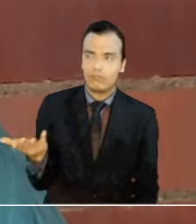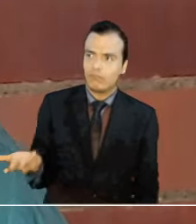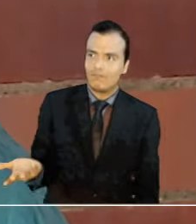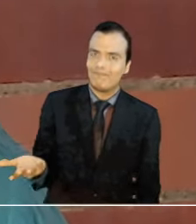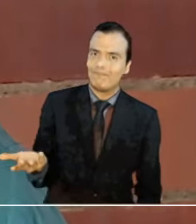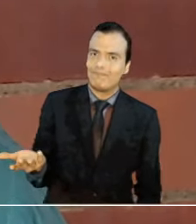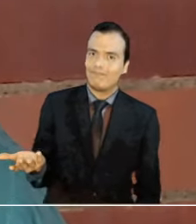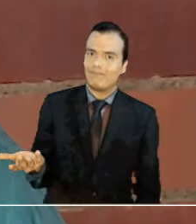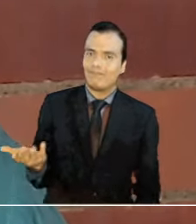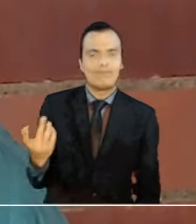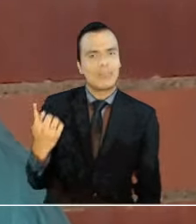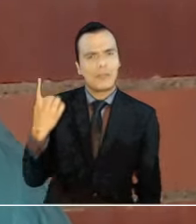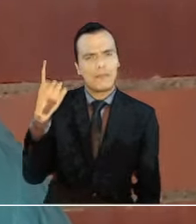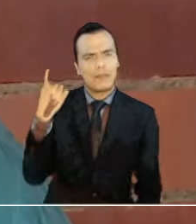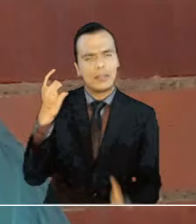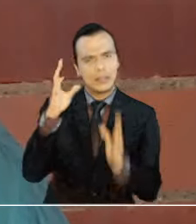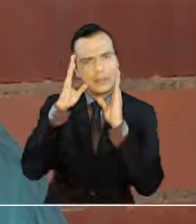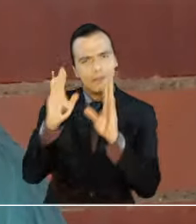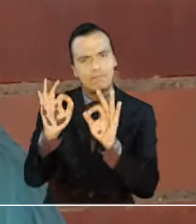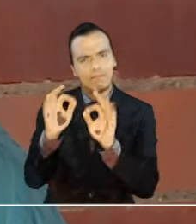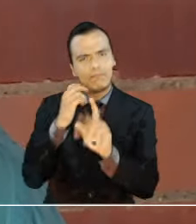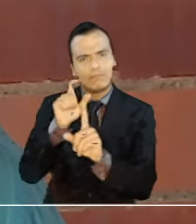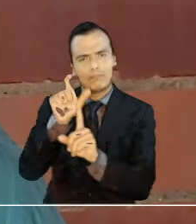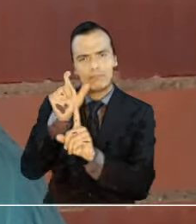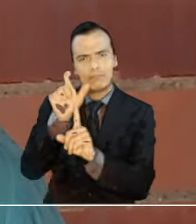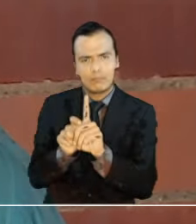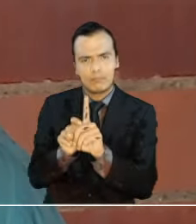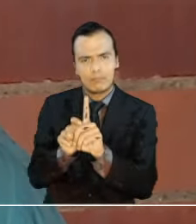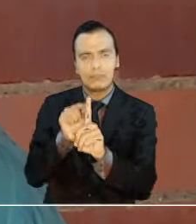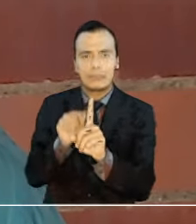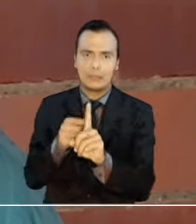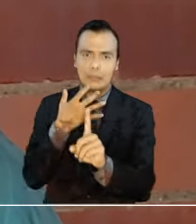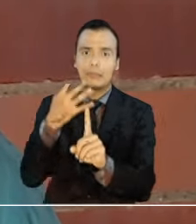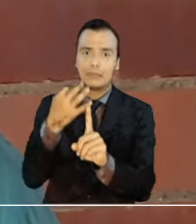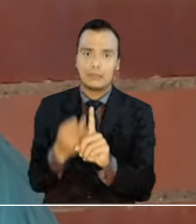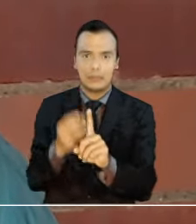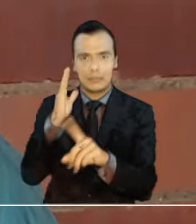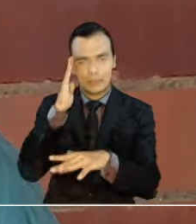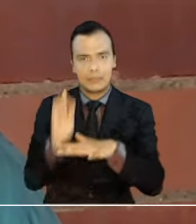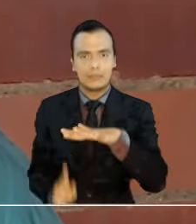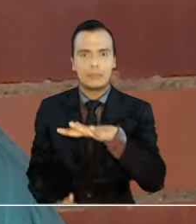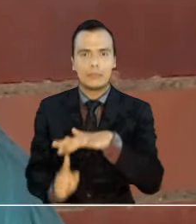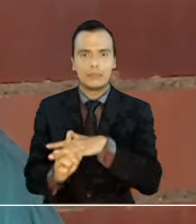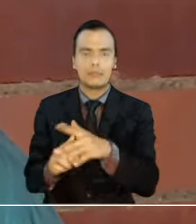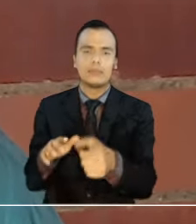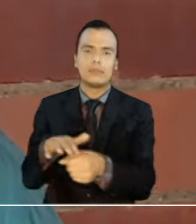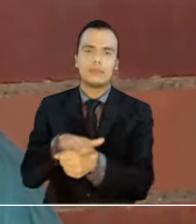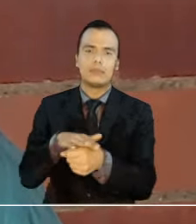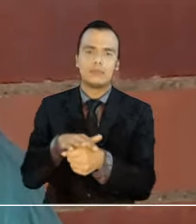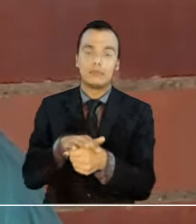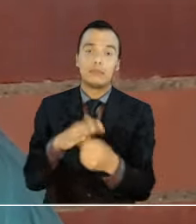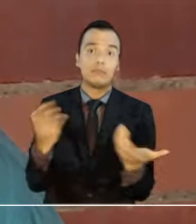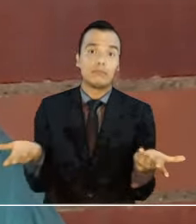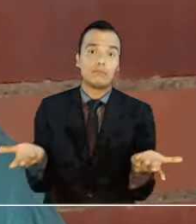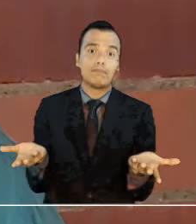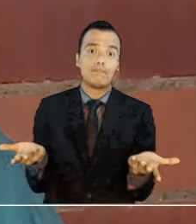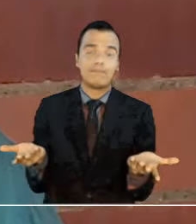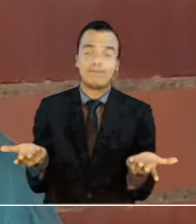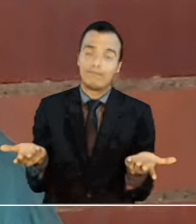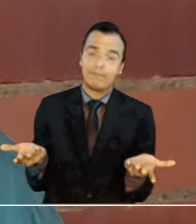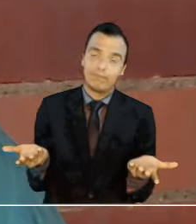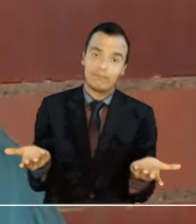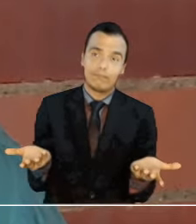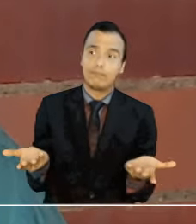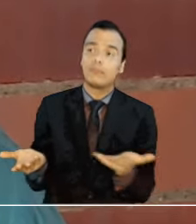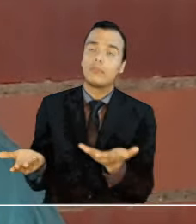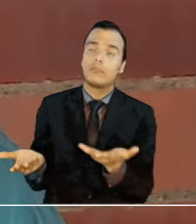forma requerir al ciudadano, se ha presentado un caso de esos, muéstrenos sus papeles. Y no, digamos, que el ciudadano no sienta pues como